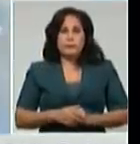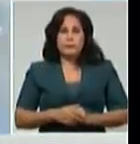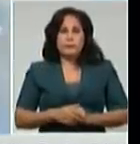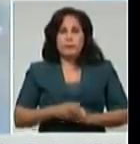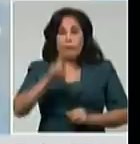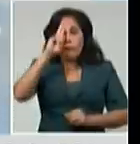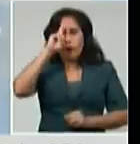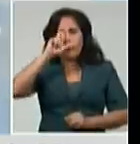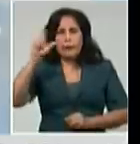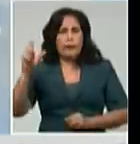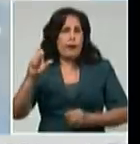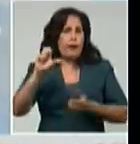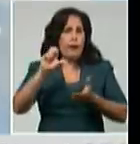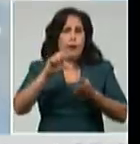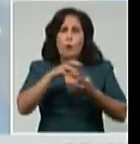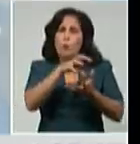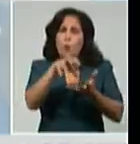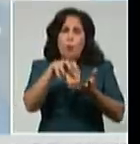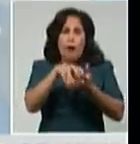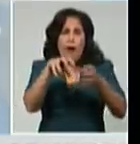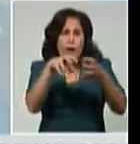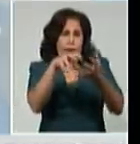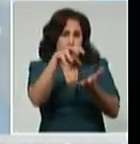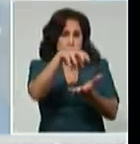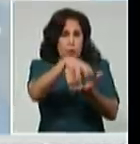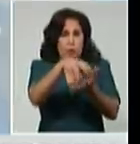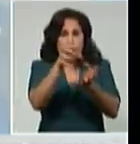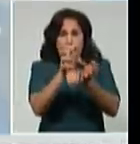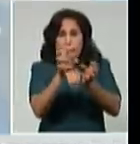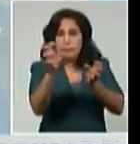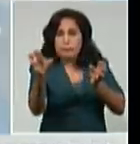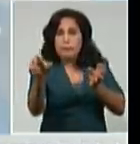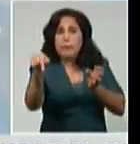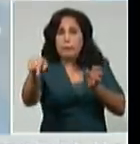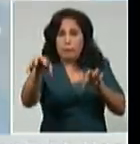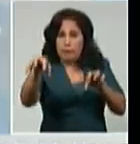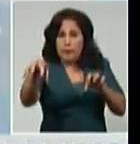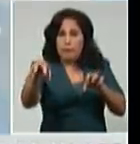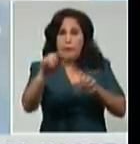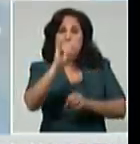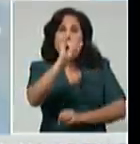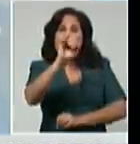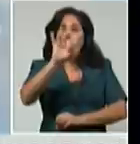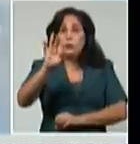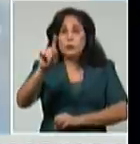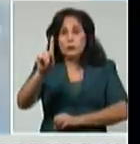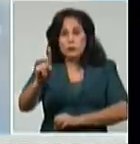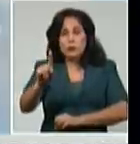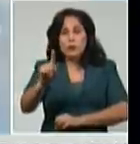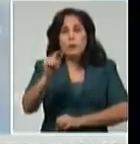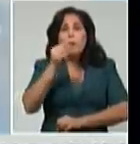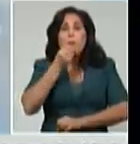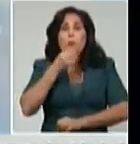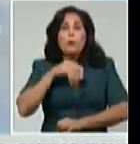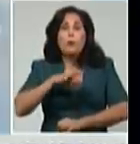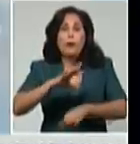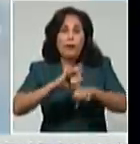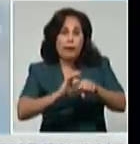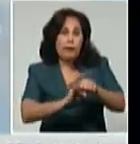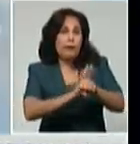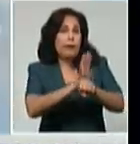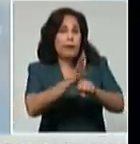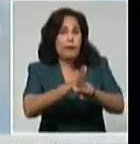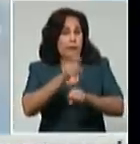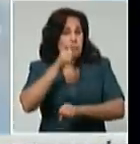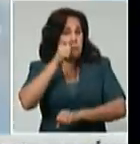hospitales, centros de aislamiento, centros de vigilancia. De ellos 681 son sospechosos, en